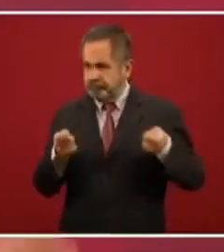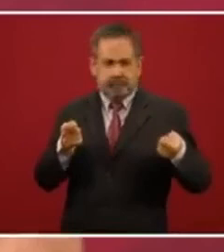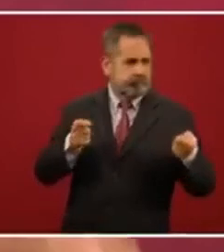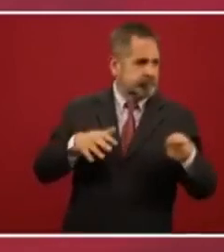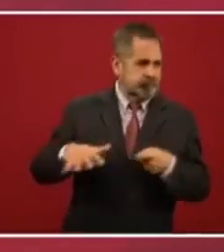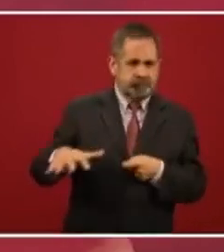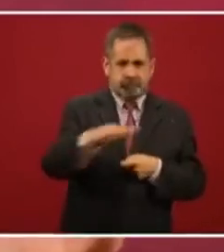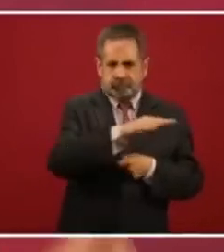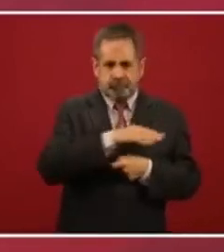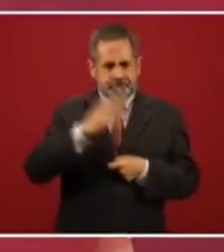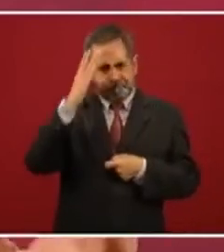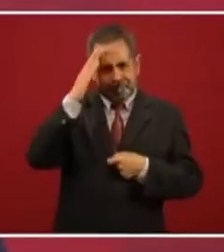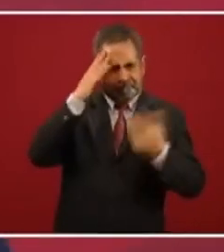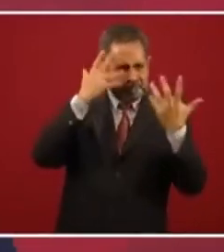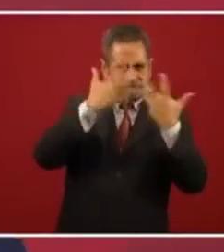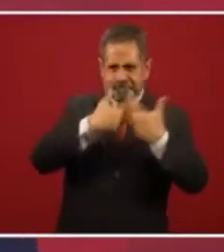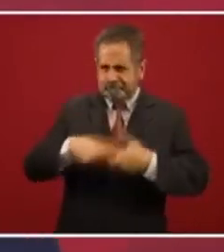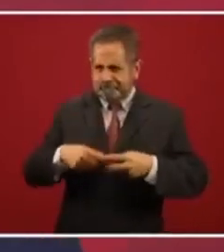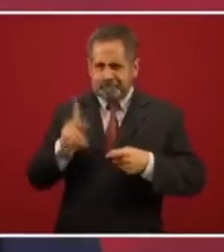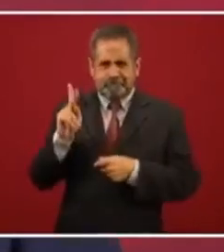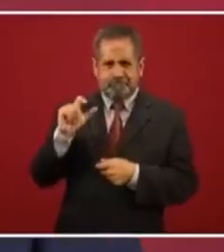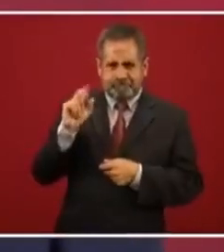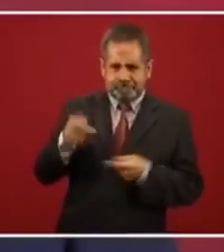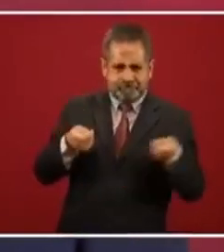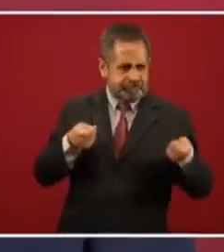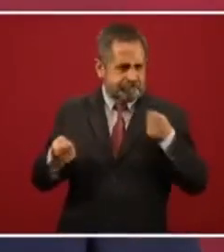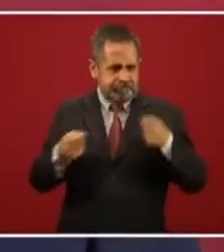todo este plan,